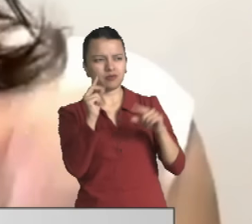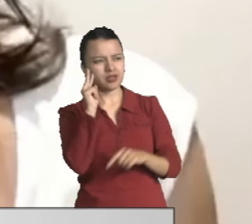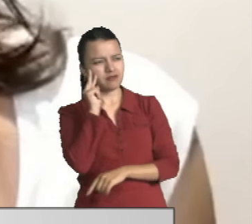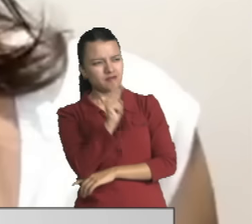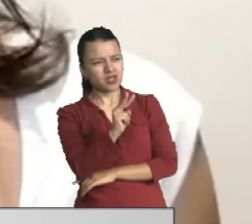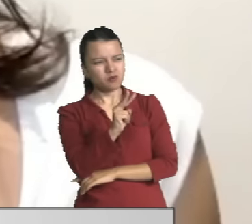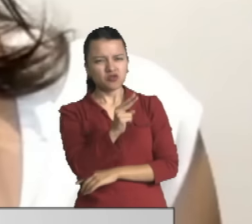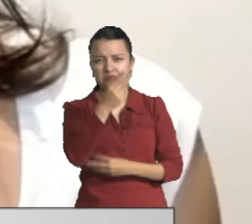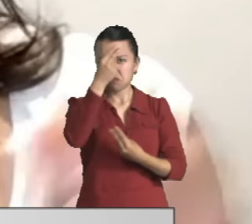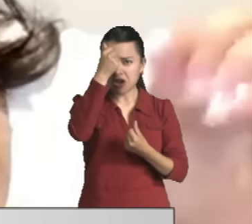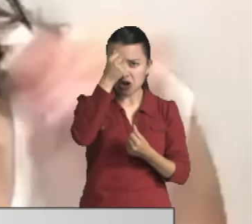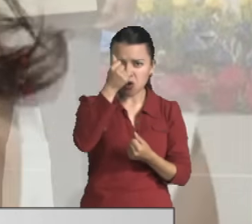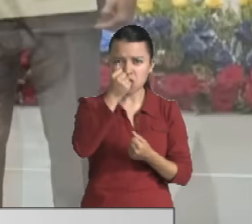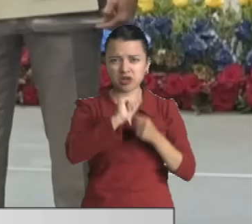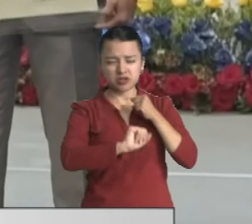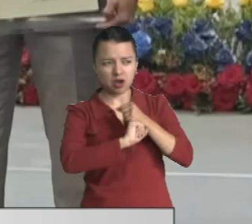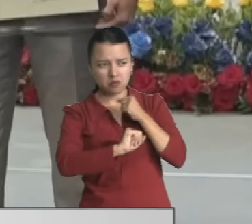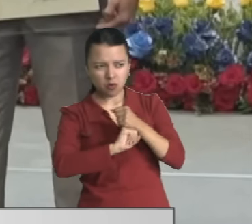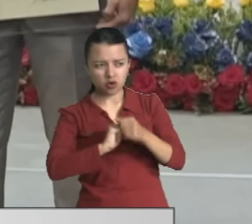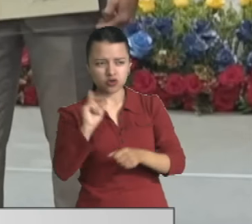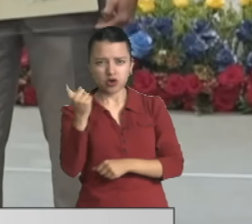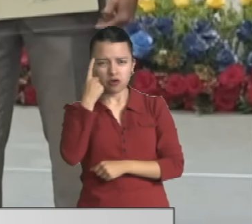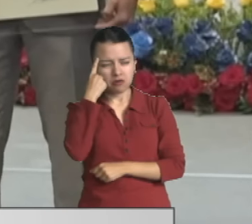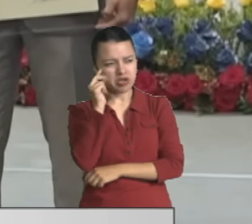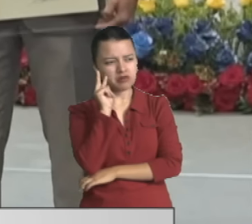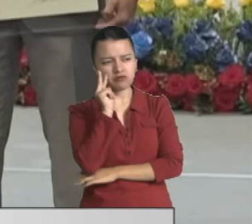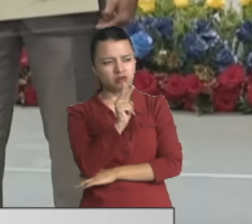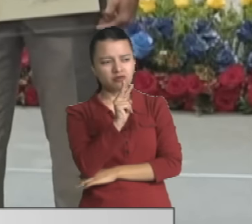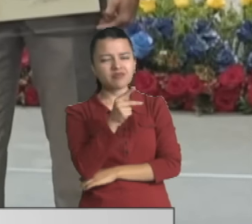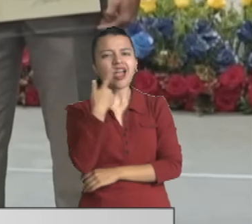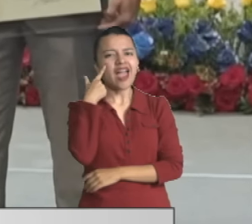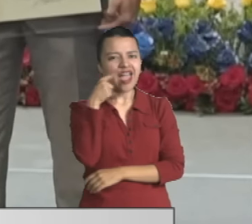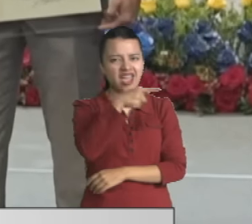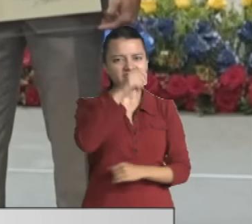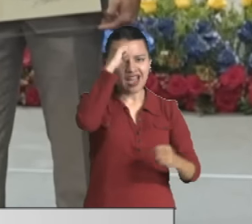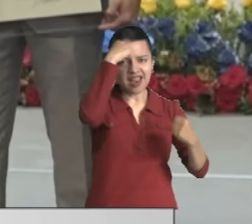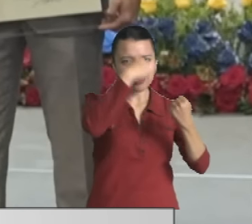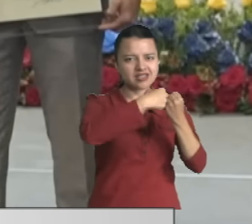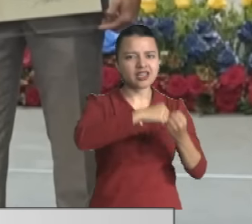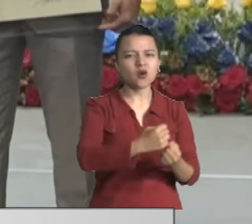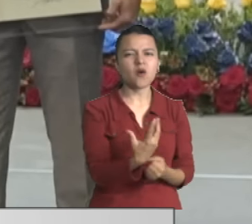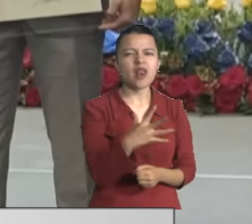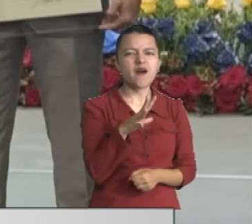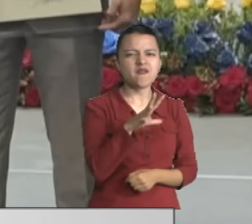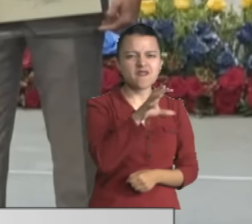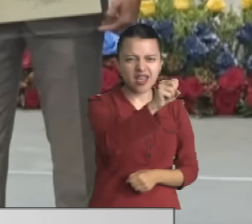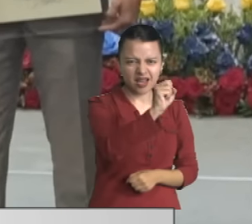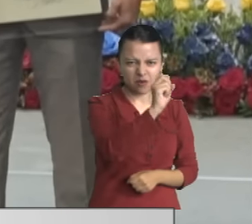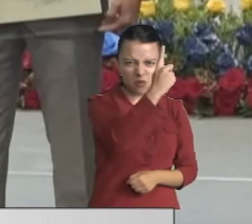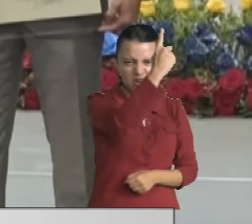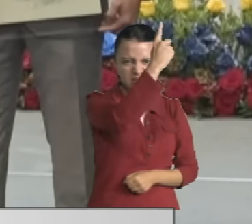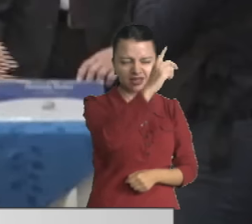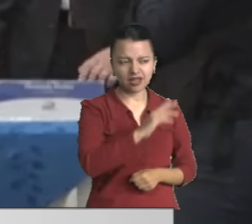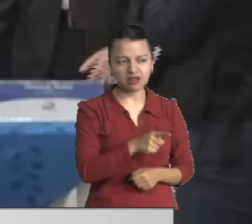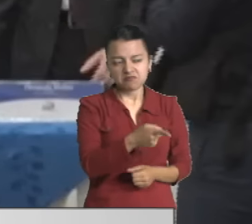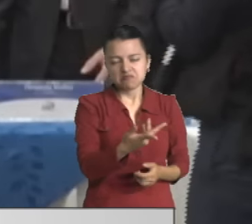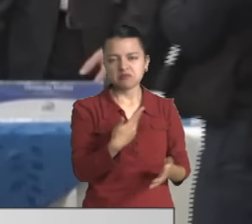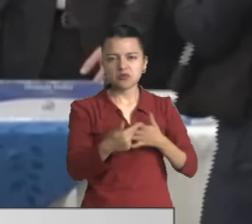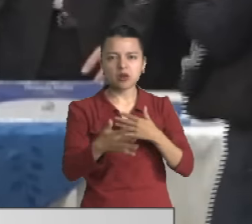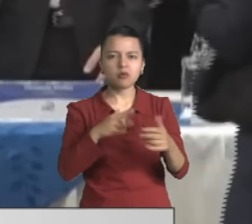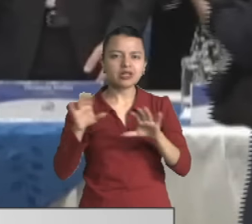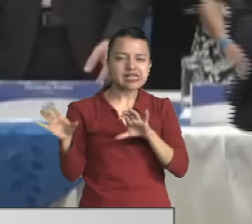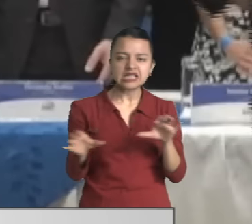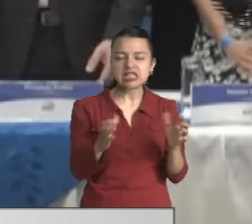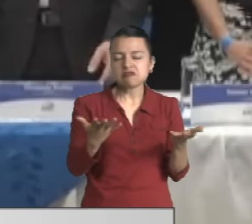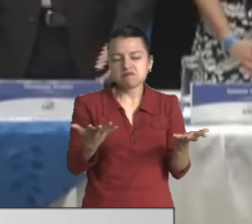los principios de este gobierno. Su alianza con la vieja política es un intento desesperado por acceder al poder a cualquier costo. La denuncia